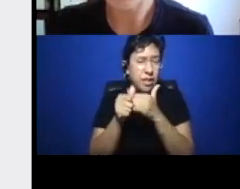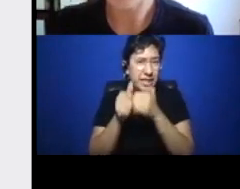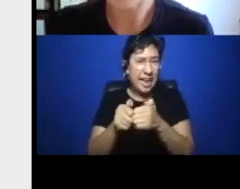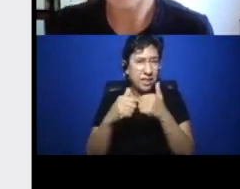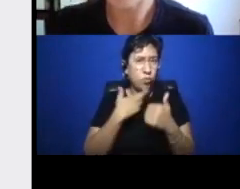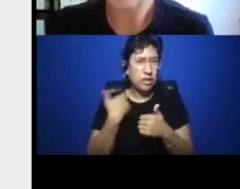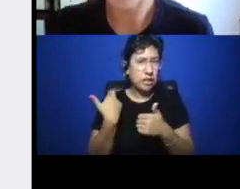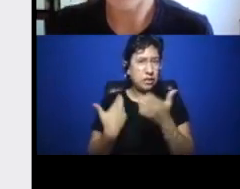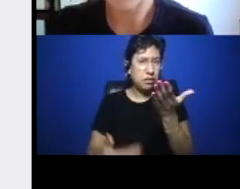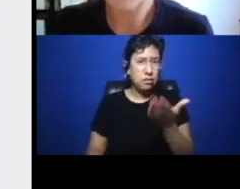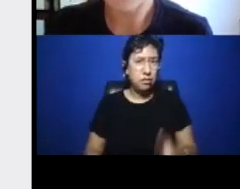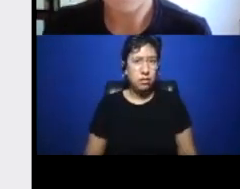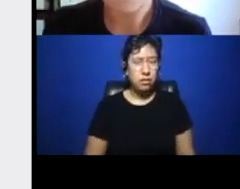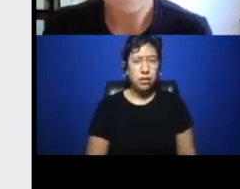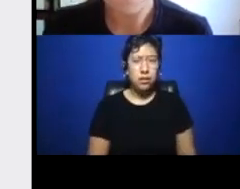¿Alguna pregunta sobre eso?